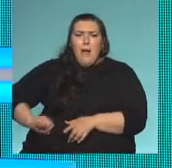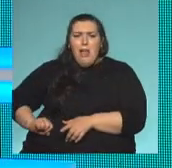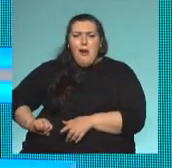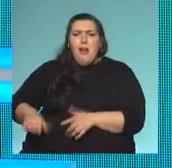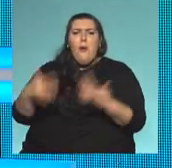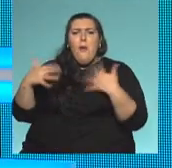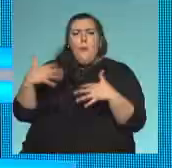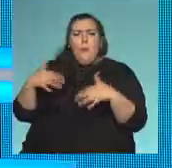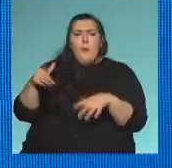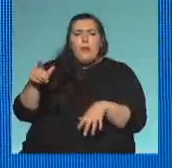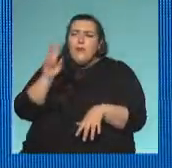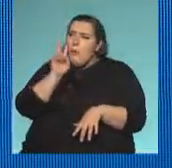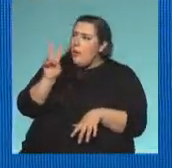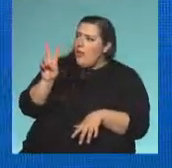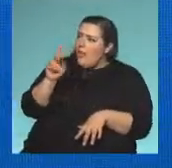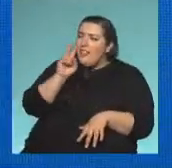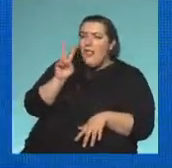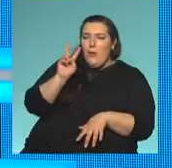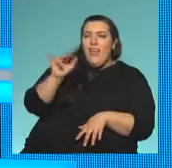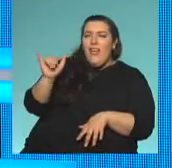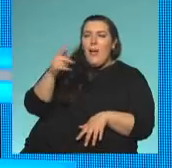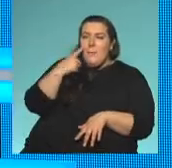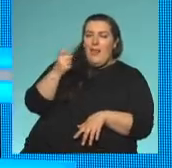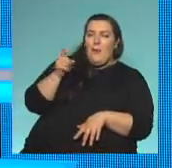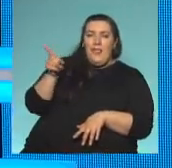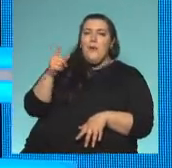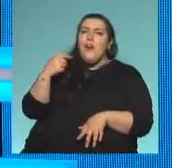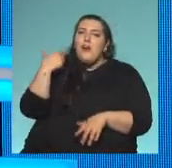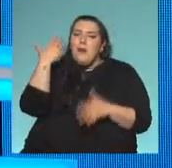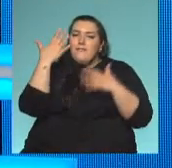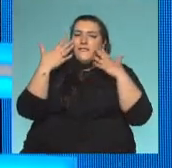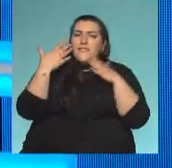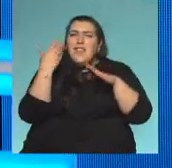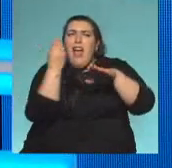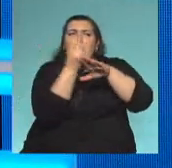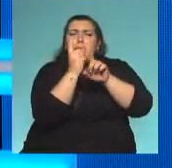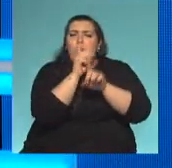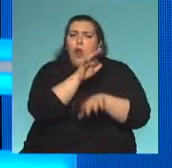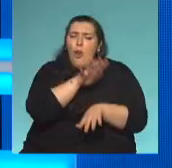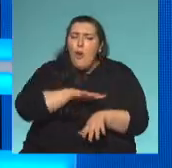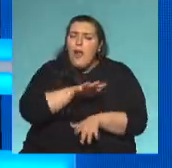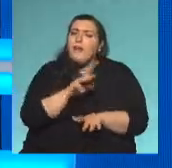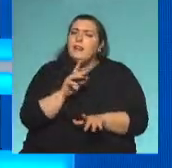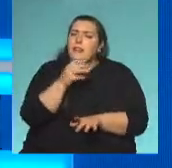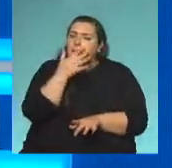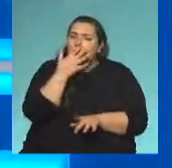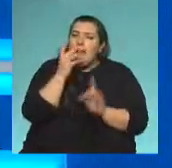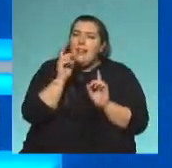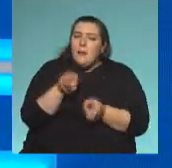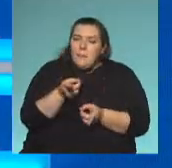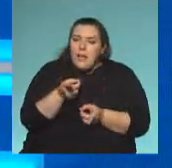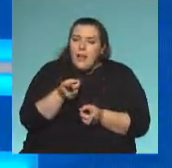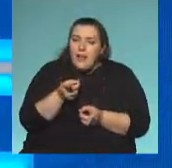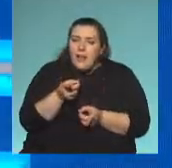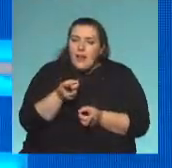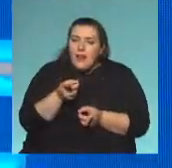vi en los ojitos que ansiabas estar ahí. Digo, que querías estar ahí. Y también me parece que querías estar, o te hubiese gustado estar, en